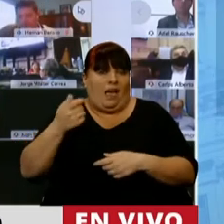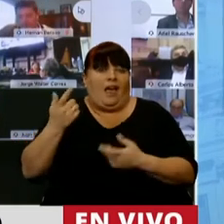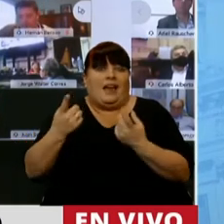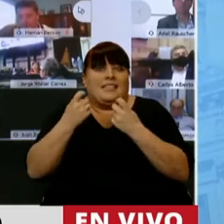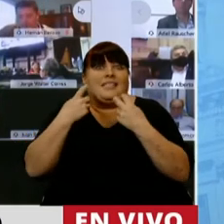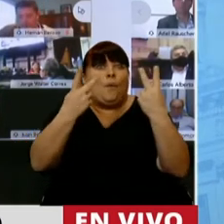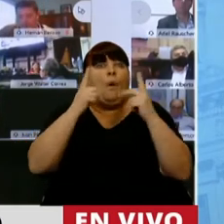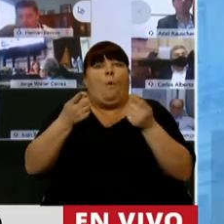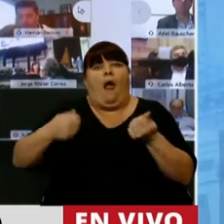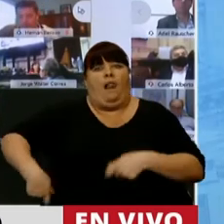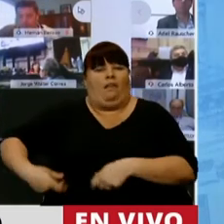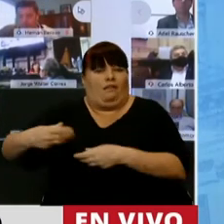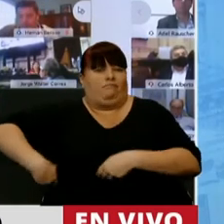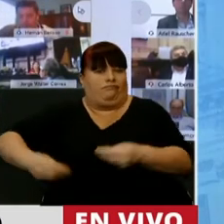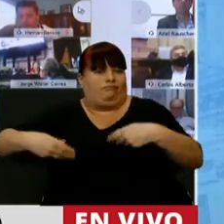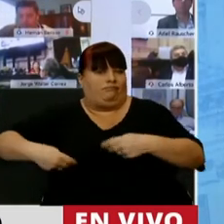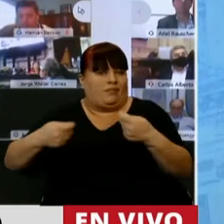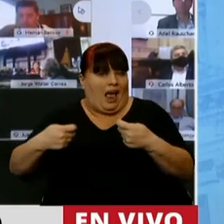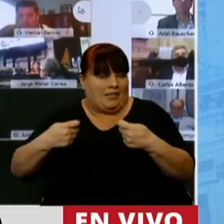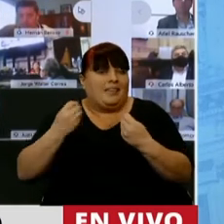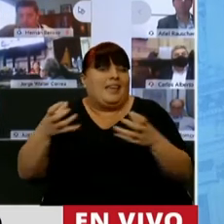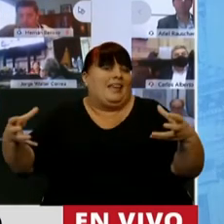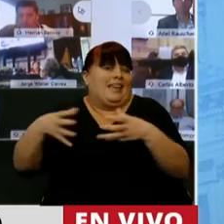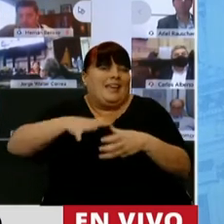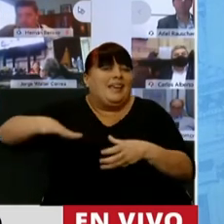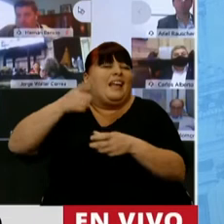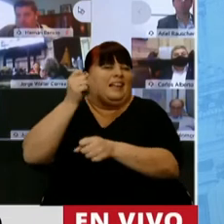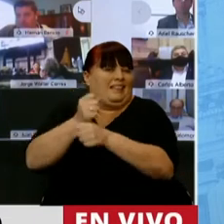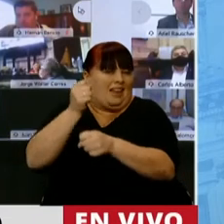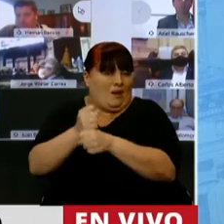más lo necesitan, el sector de los trabajadores.